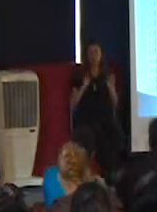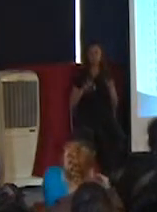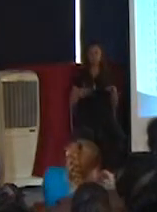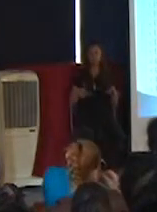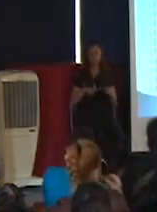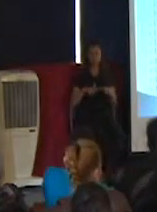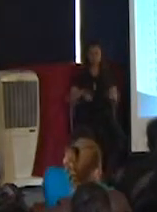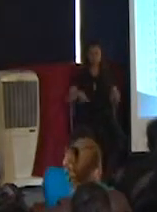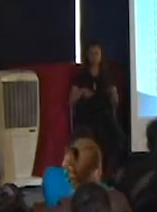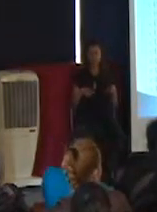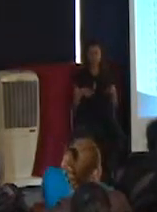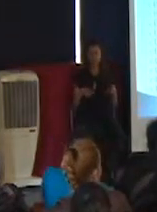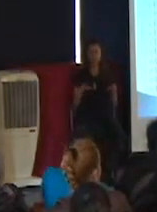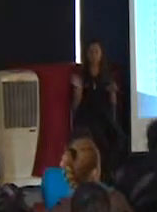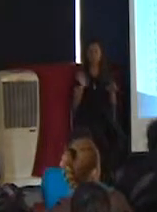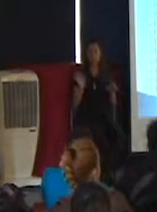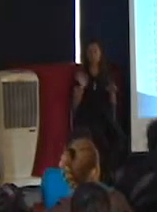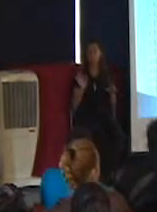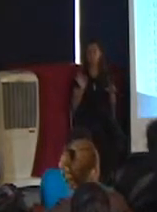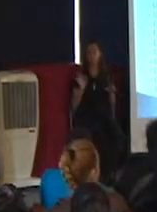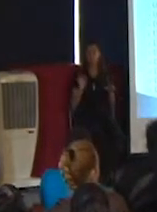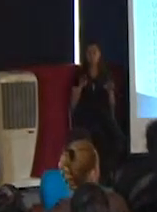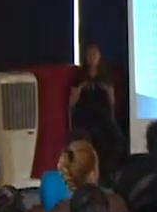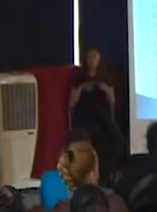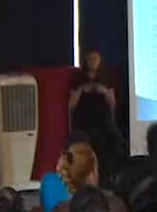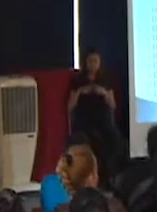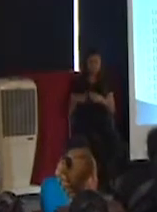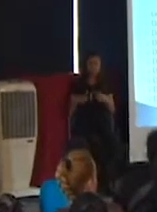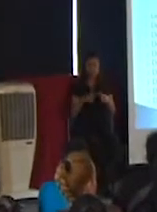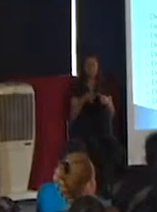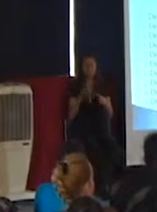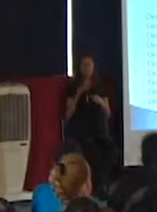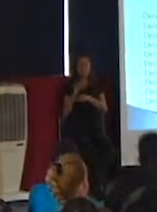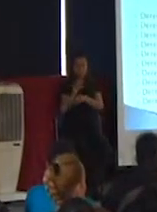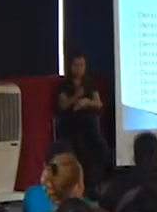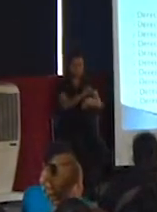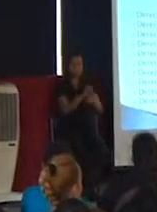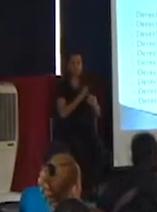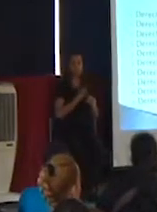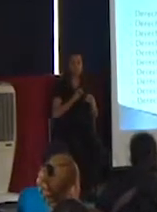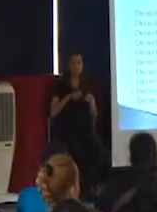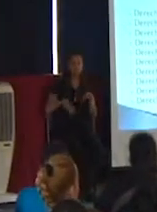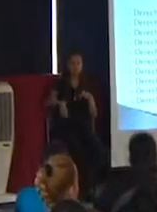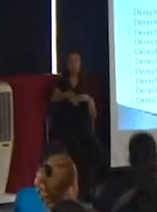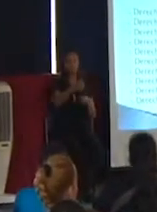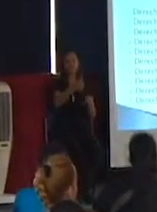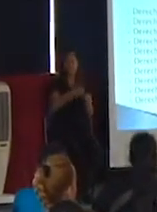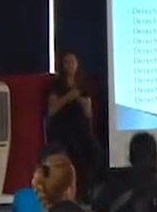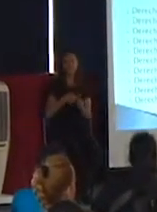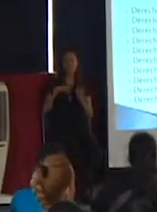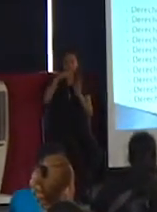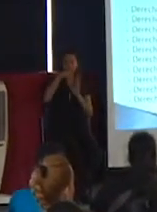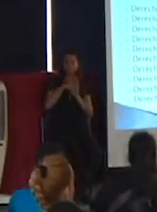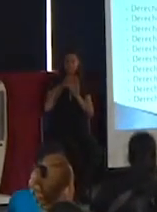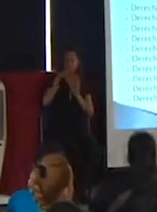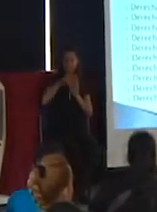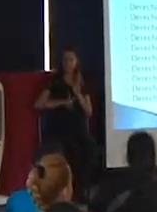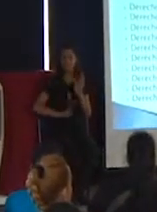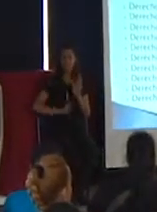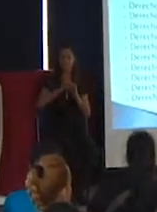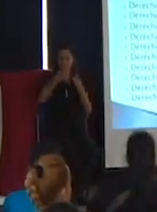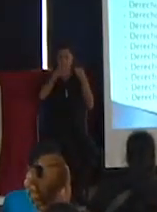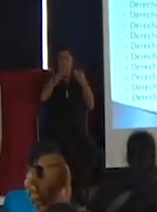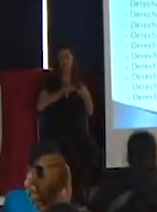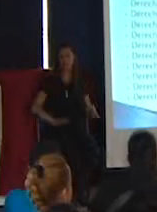así como los respectivos sectoriales, las instituciones, su respectiva política de discapacidad con base en la